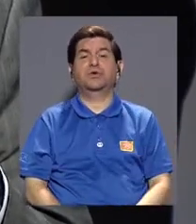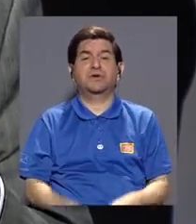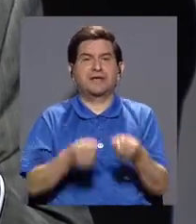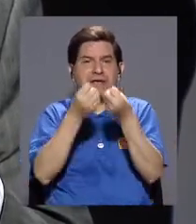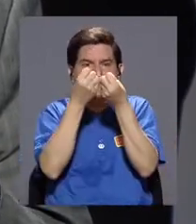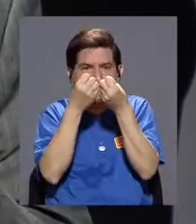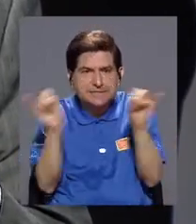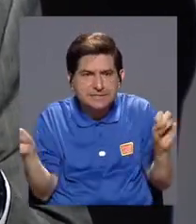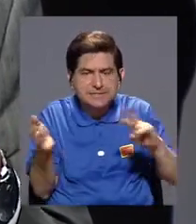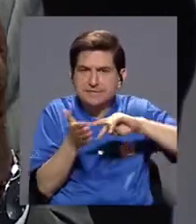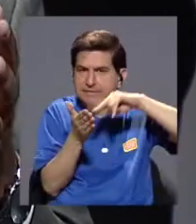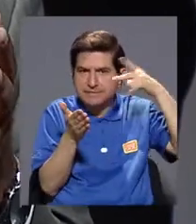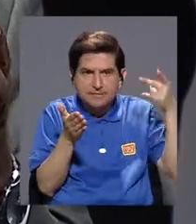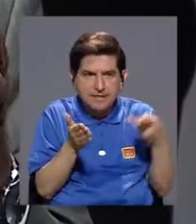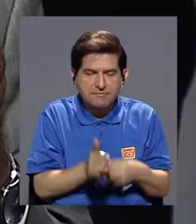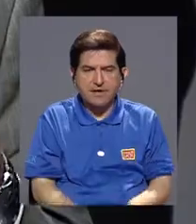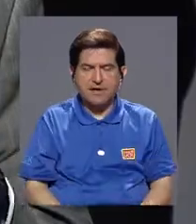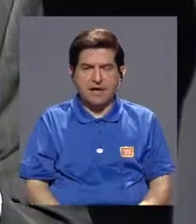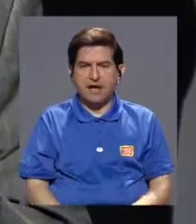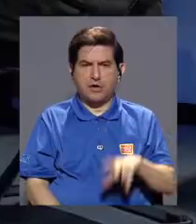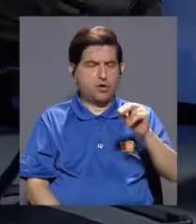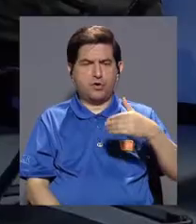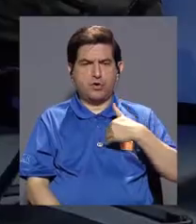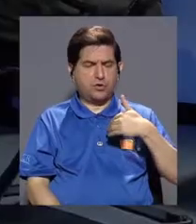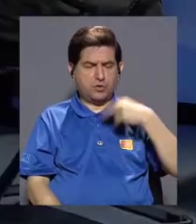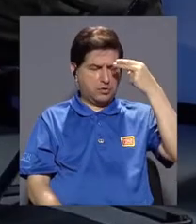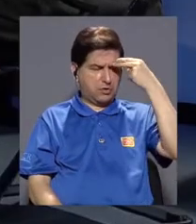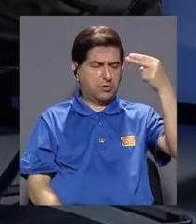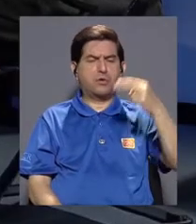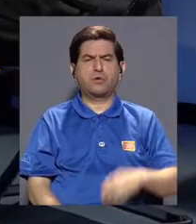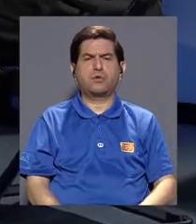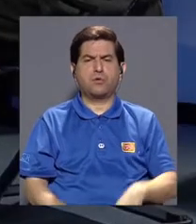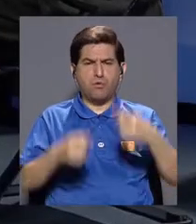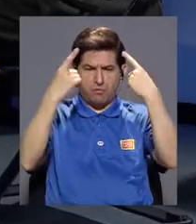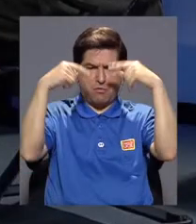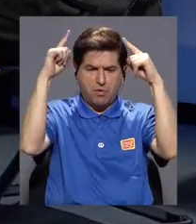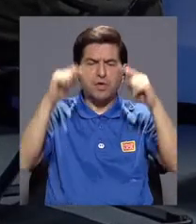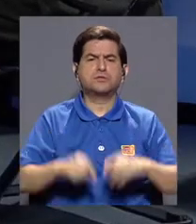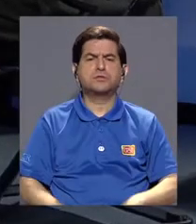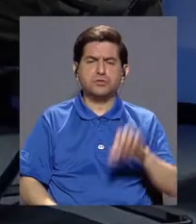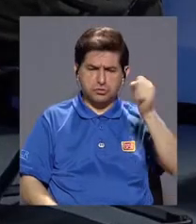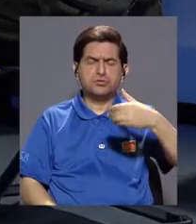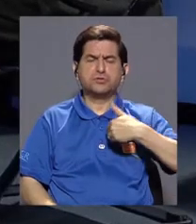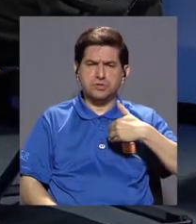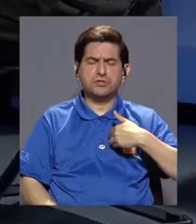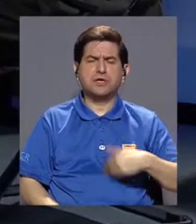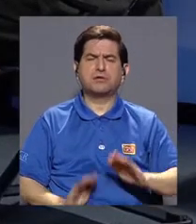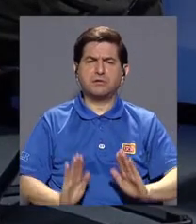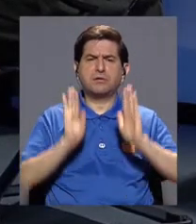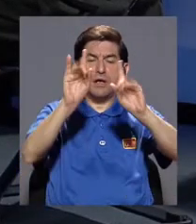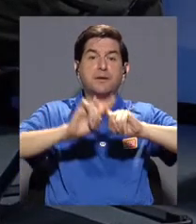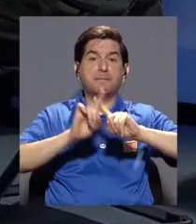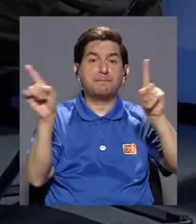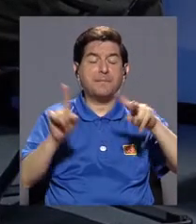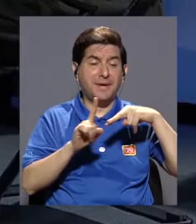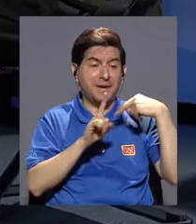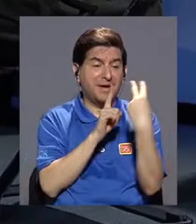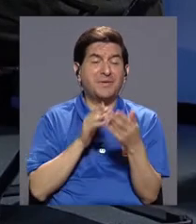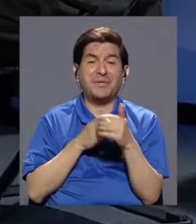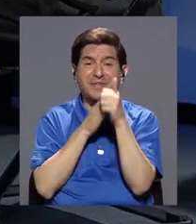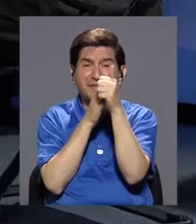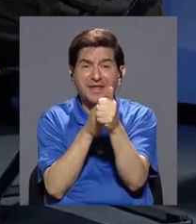que eso quiera decir que no hayan habido méritos, han habido méritos extraordinarios, pero desde el punto de vista del